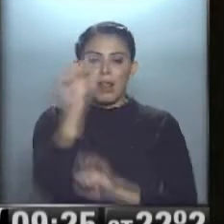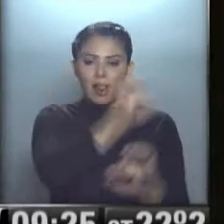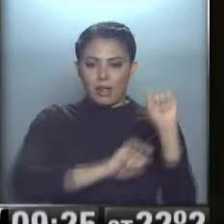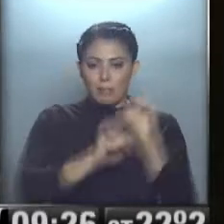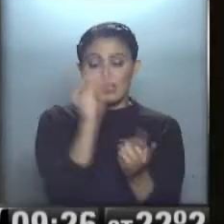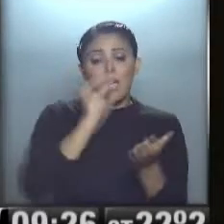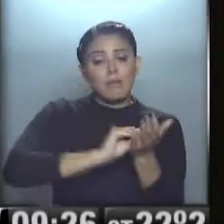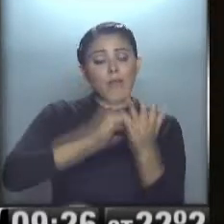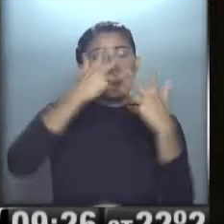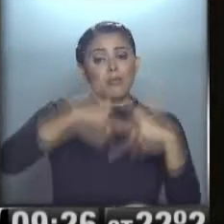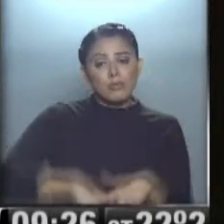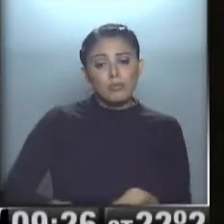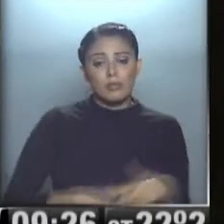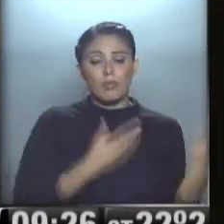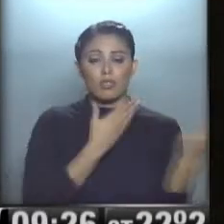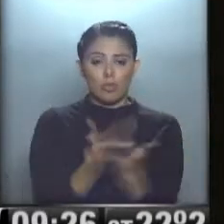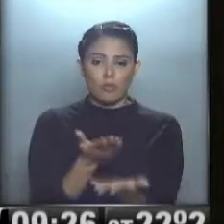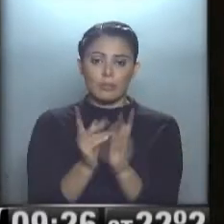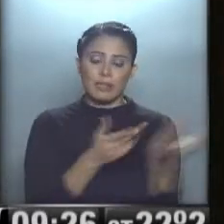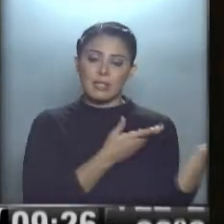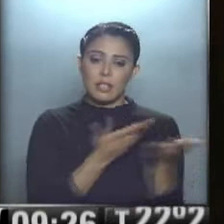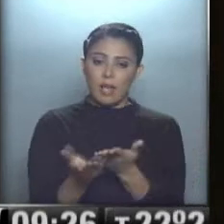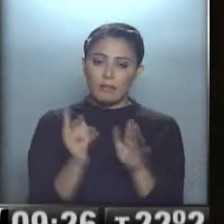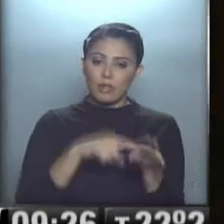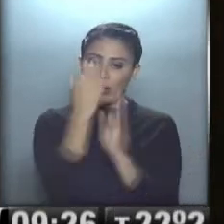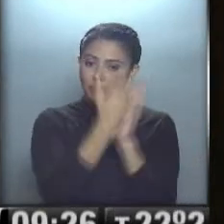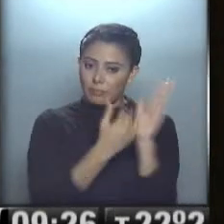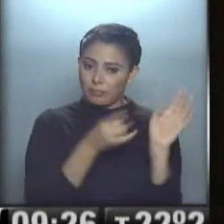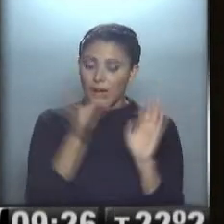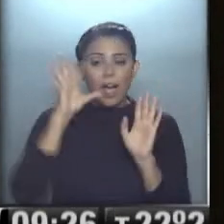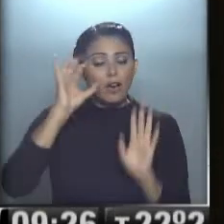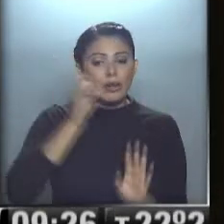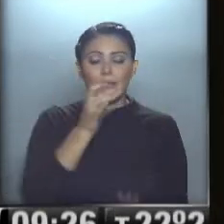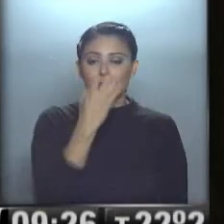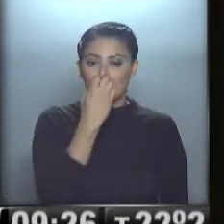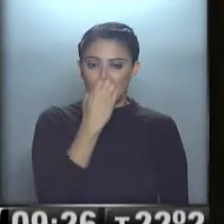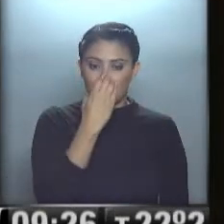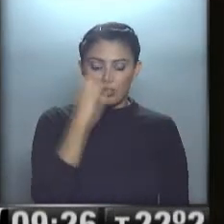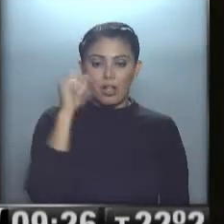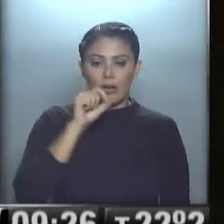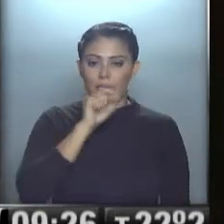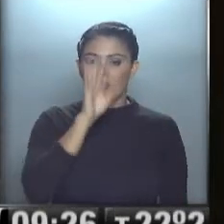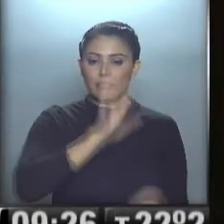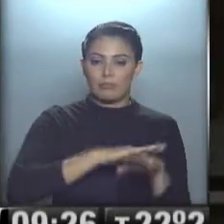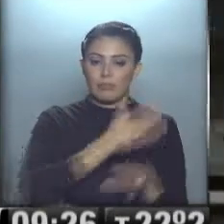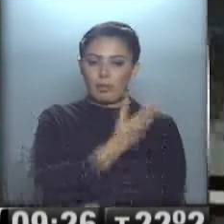así como un programa frecuente de ofertas y servicios. Recordemos que el Sarmiento queda plenamente en manos del Estado Nacional.